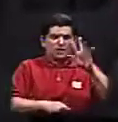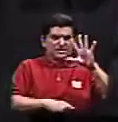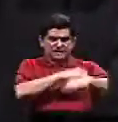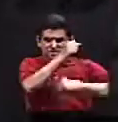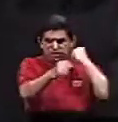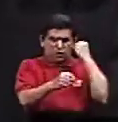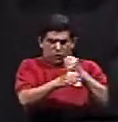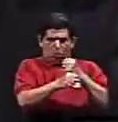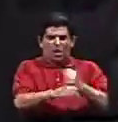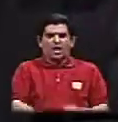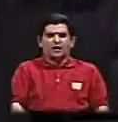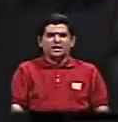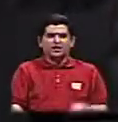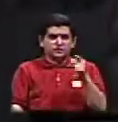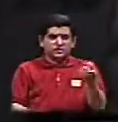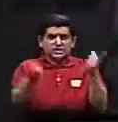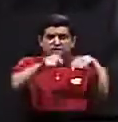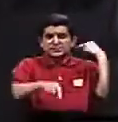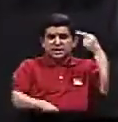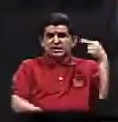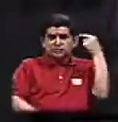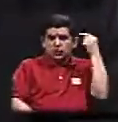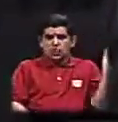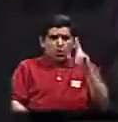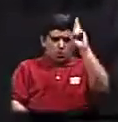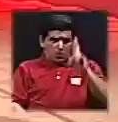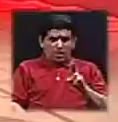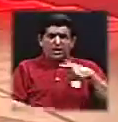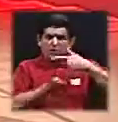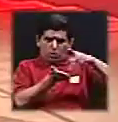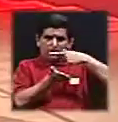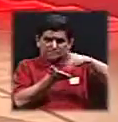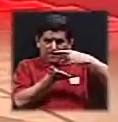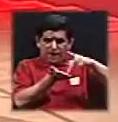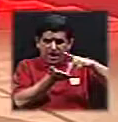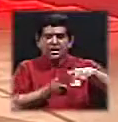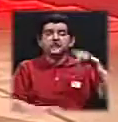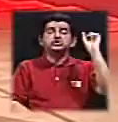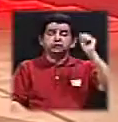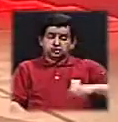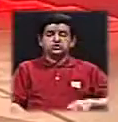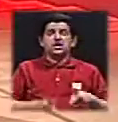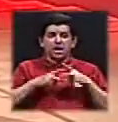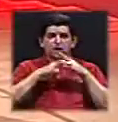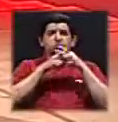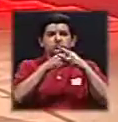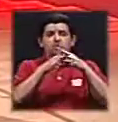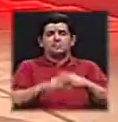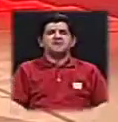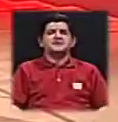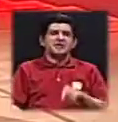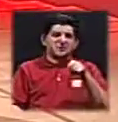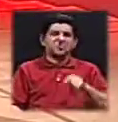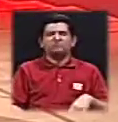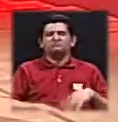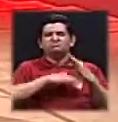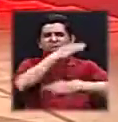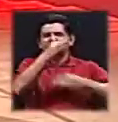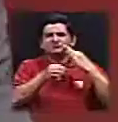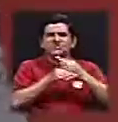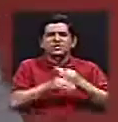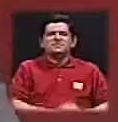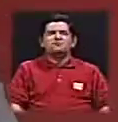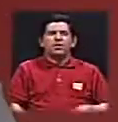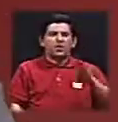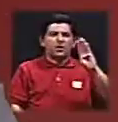que el gobierno de Costa Rica va cancelando. Sí, es un préstamo, podemos decir un préstamo blando, ¿verdad?